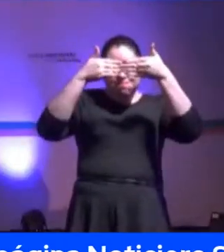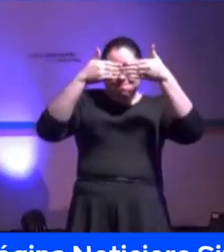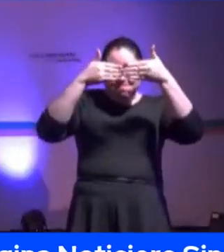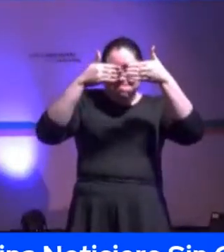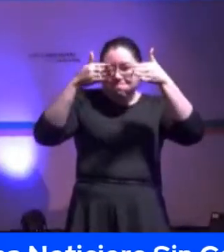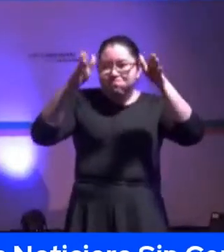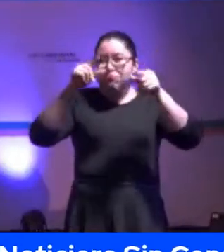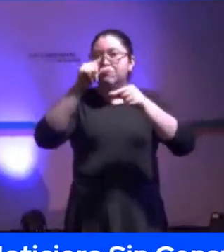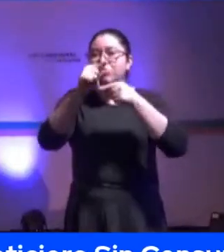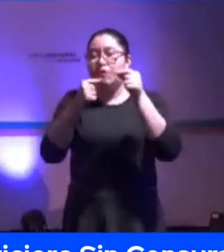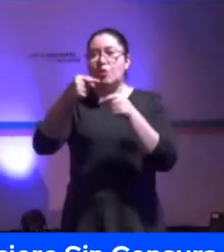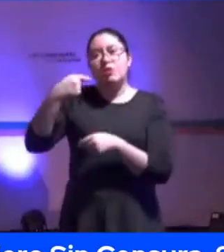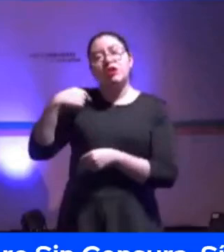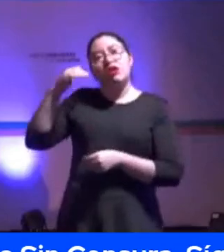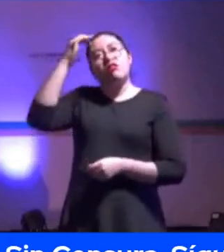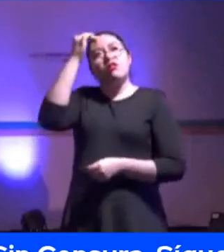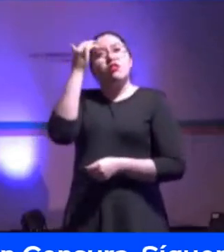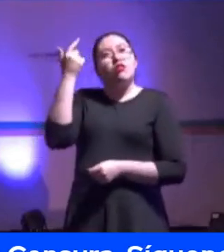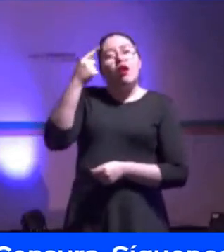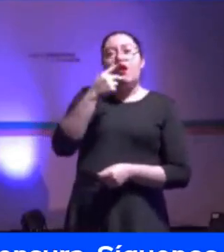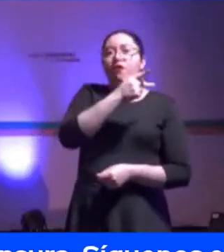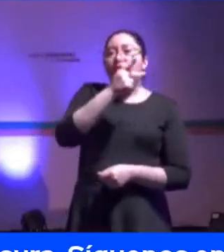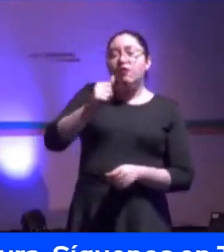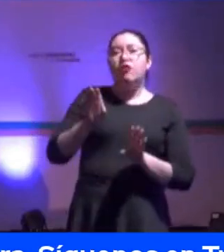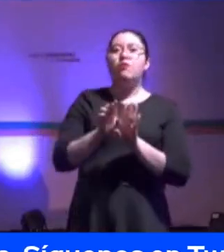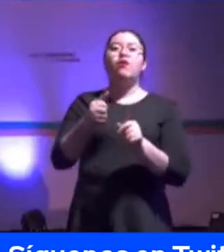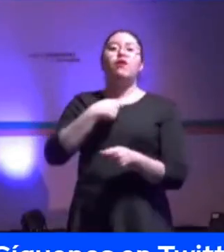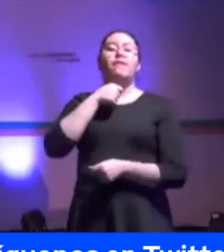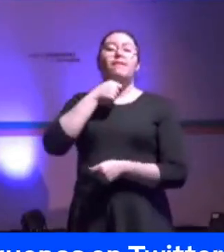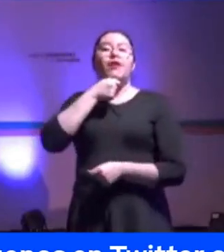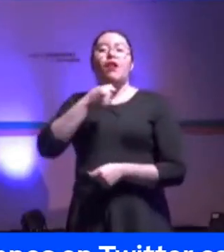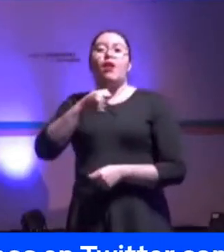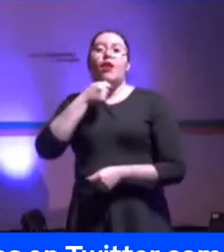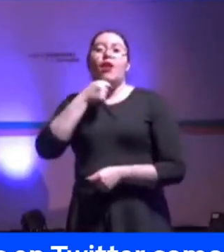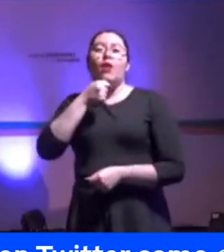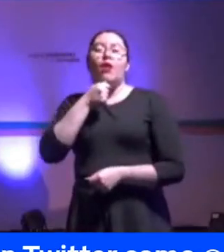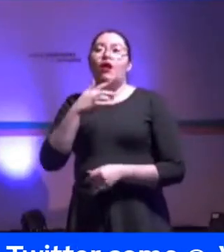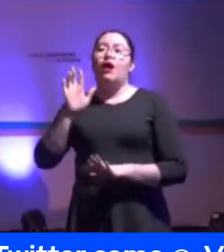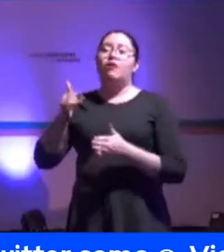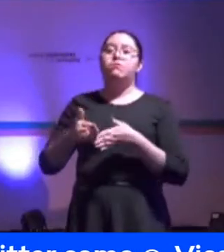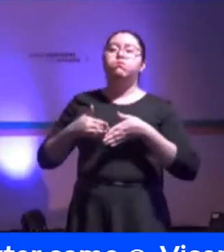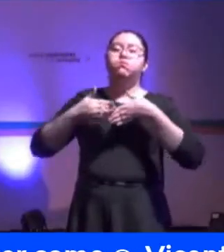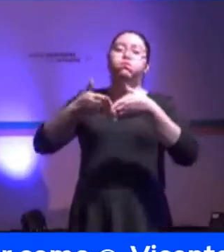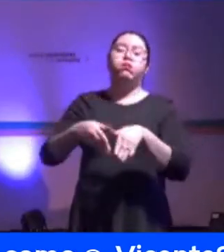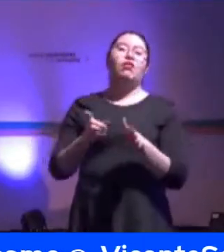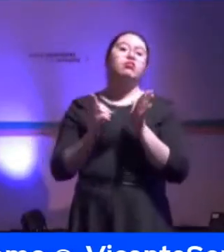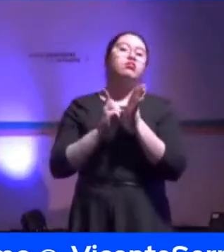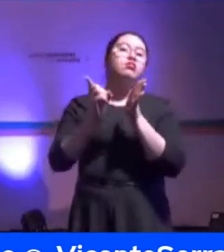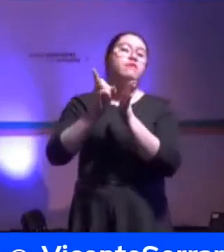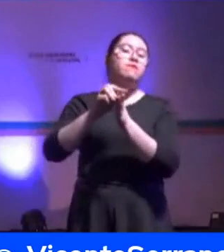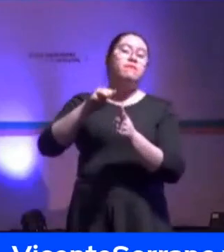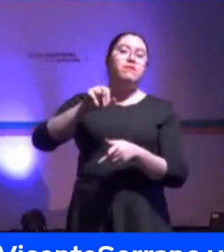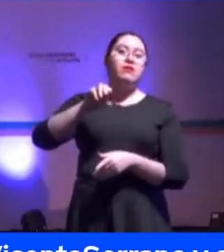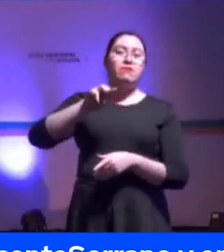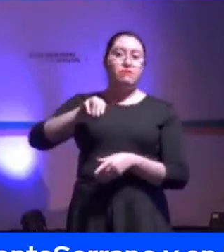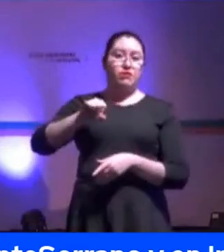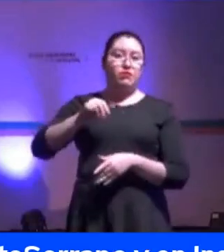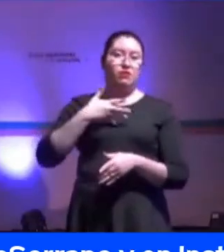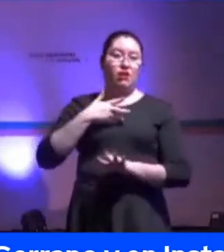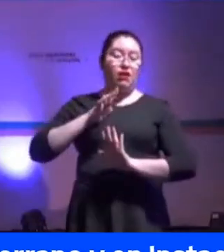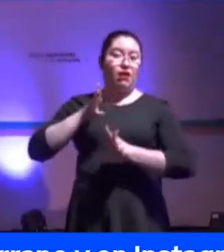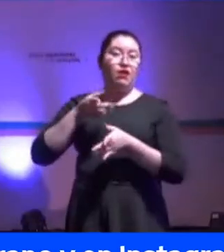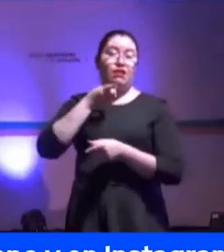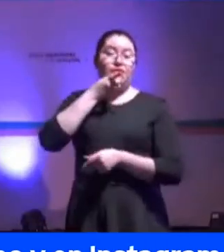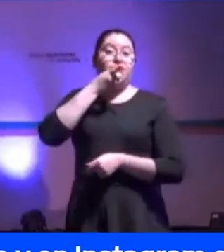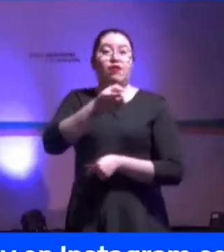de creer que lo que le está diciendo un periodista que tiene yates y departamentos en Miami